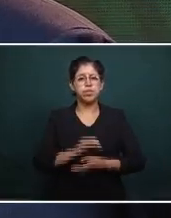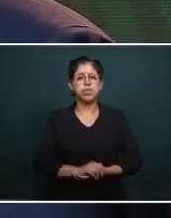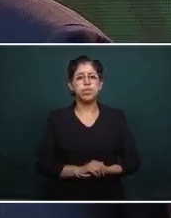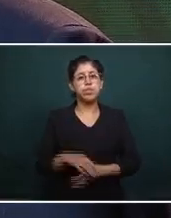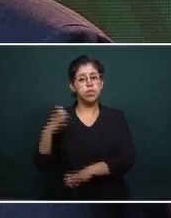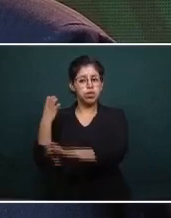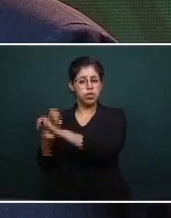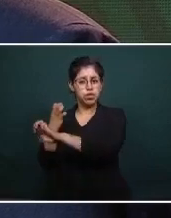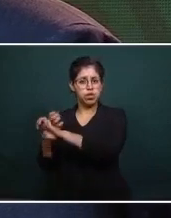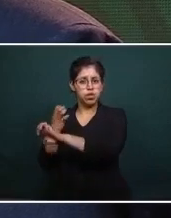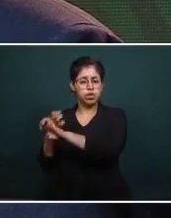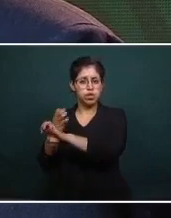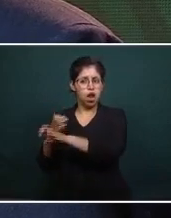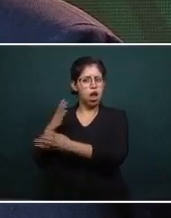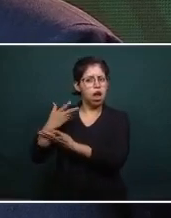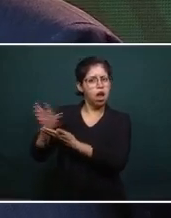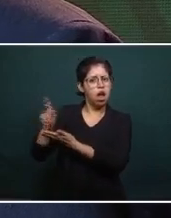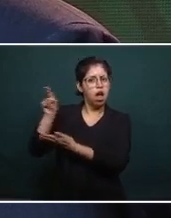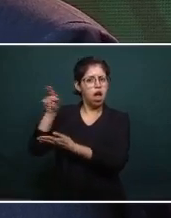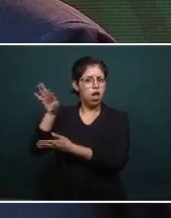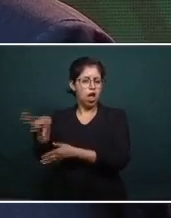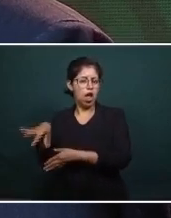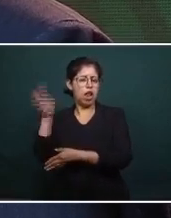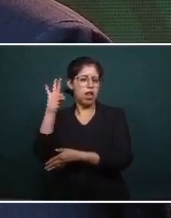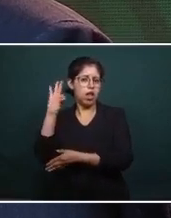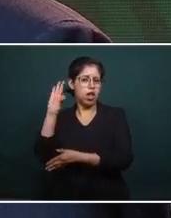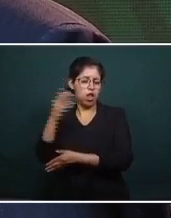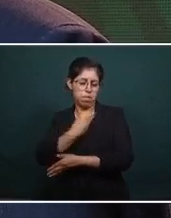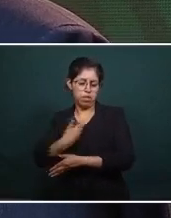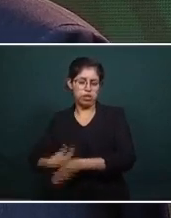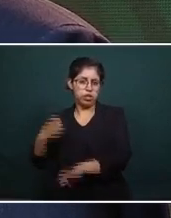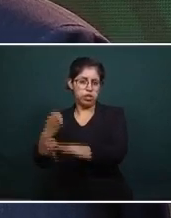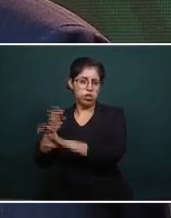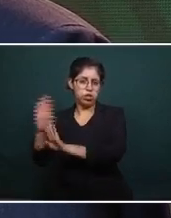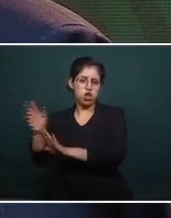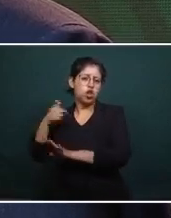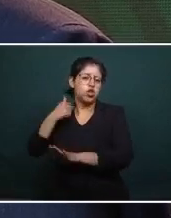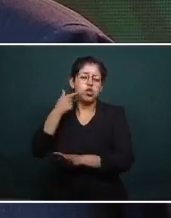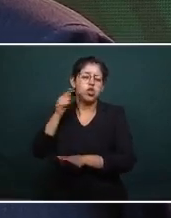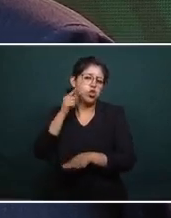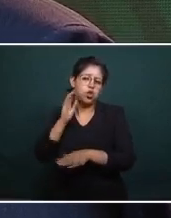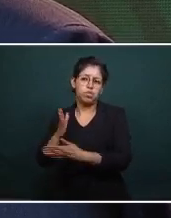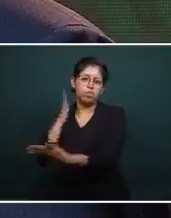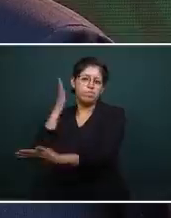en Estados Unidos y no queremos meternos.